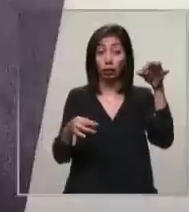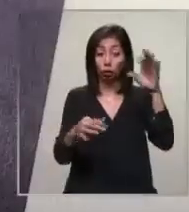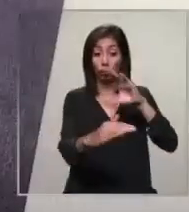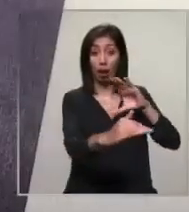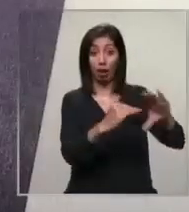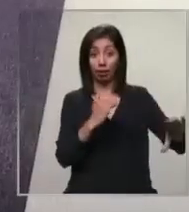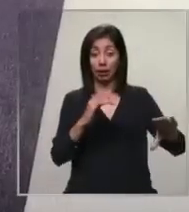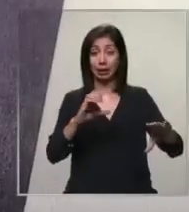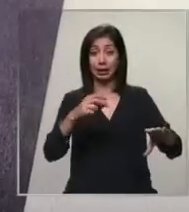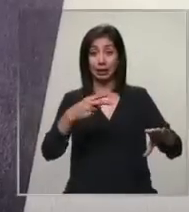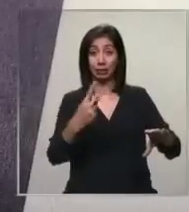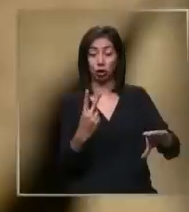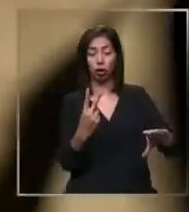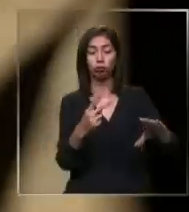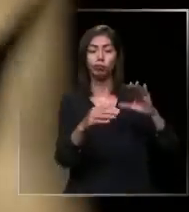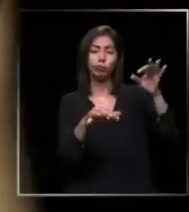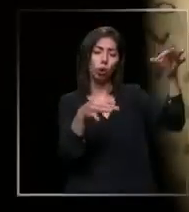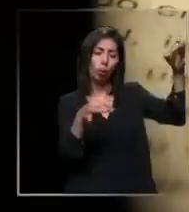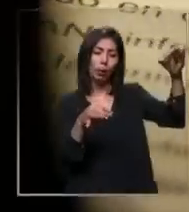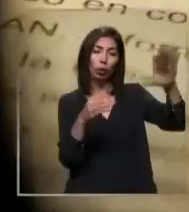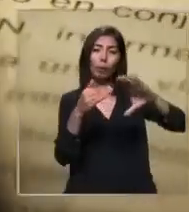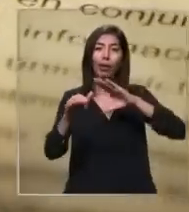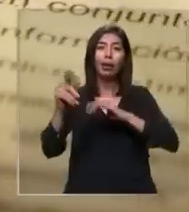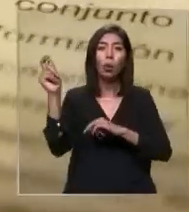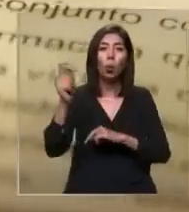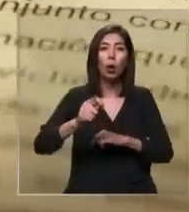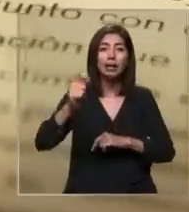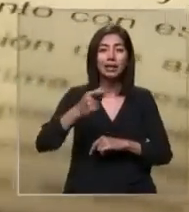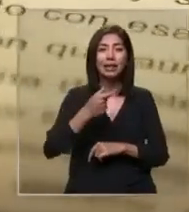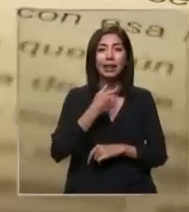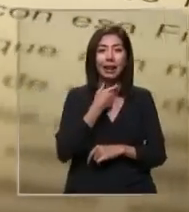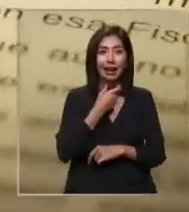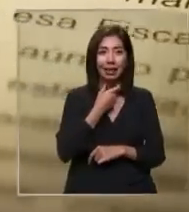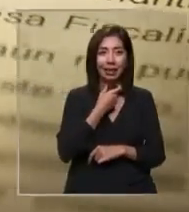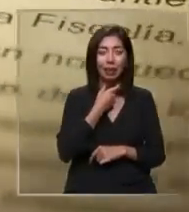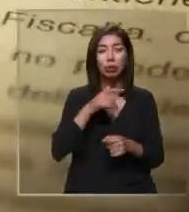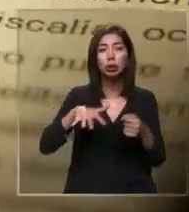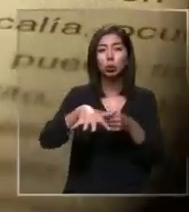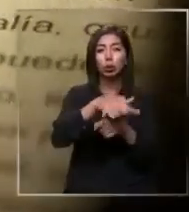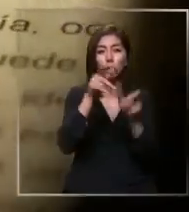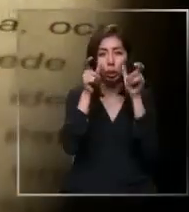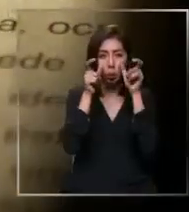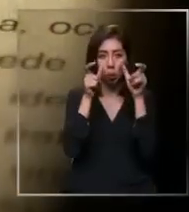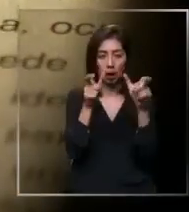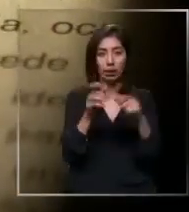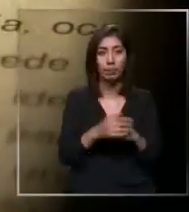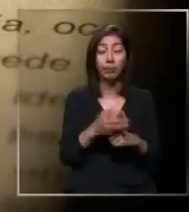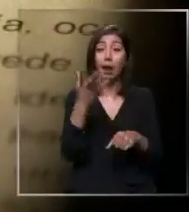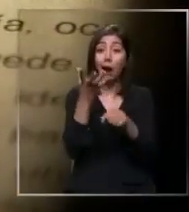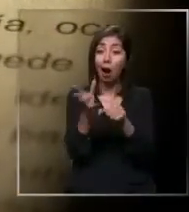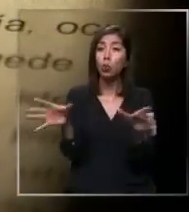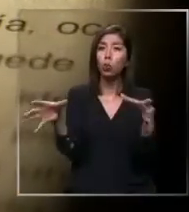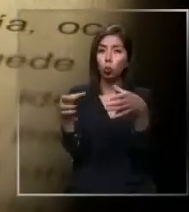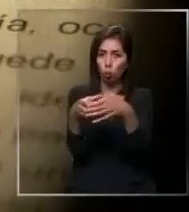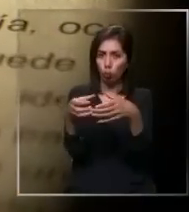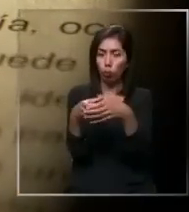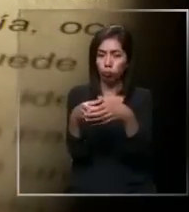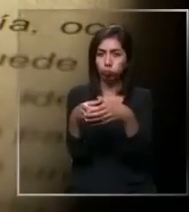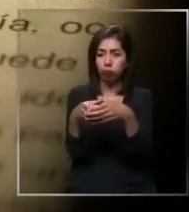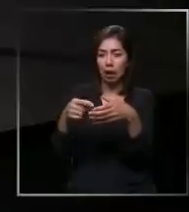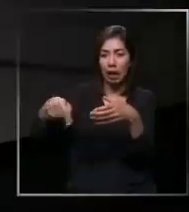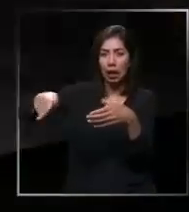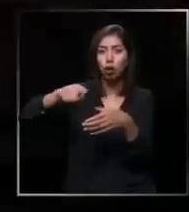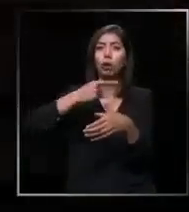acceso, y va dirigido a un juez de garantía tras lo acontecido con el caso del guardia. A juicio del persecutor hay una banda criminal que pretende